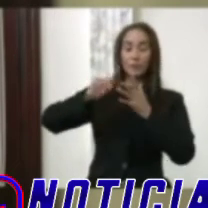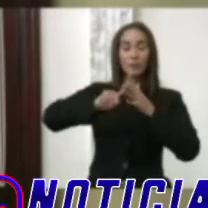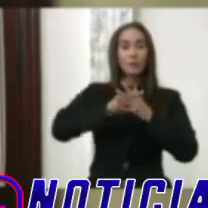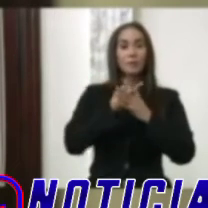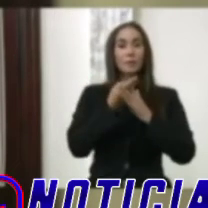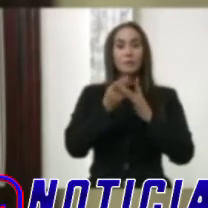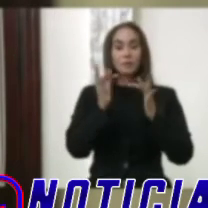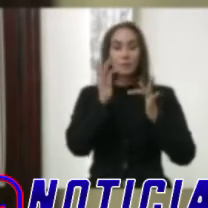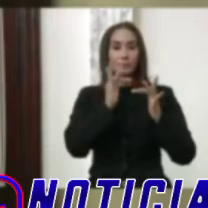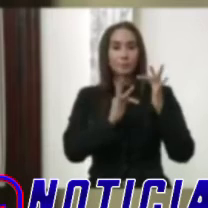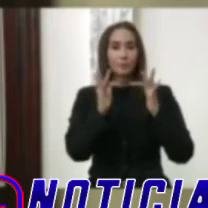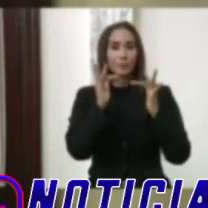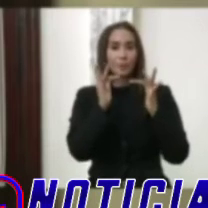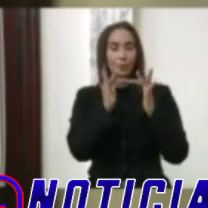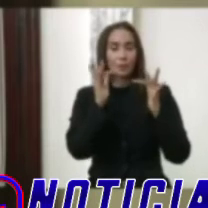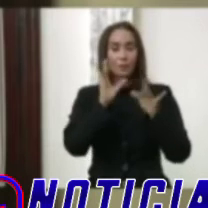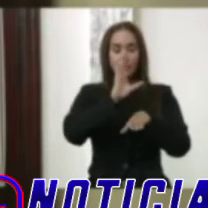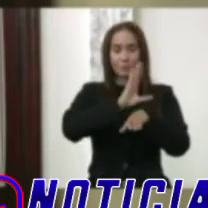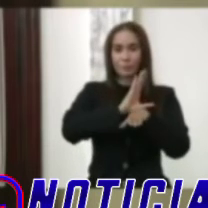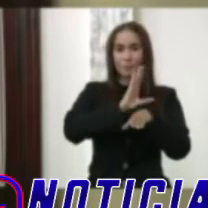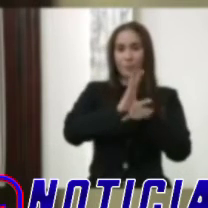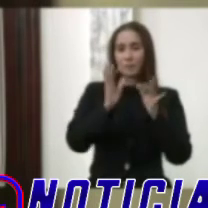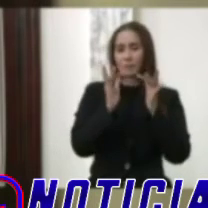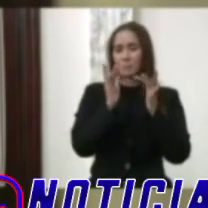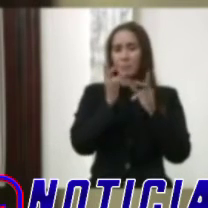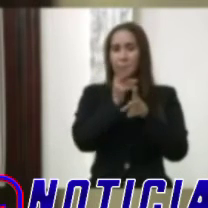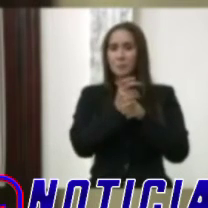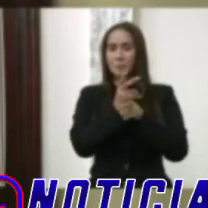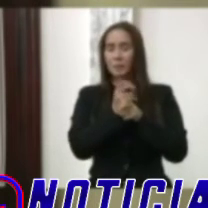de manera masiva, escuché a alguien